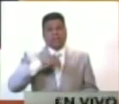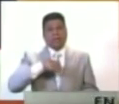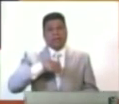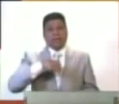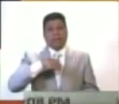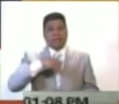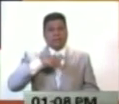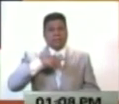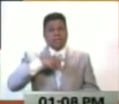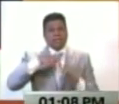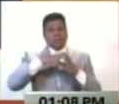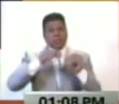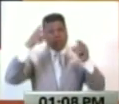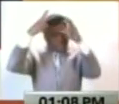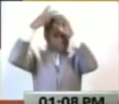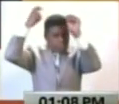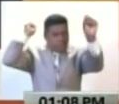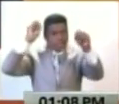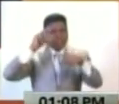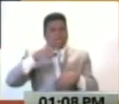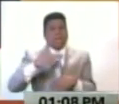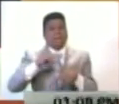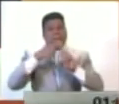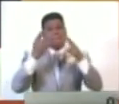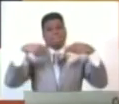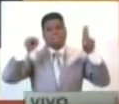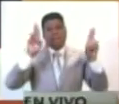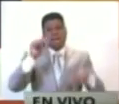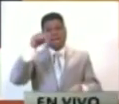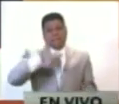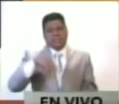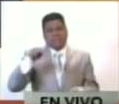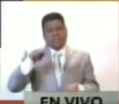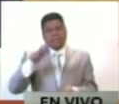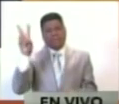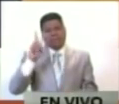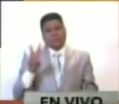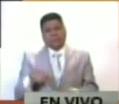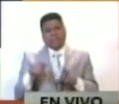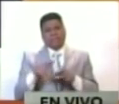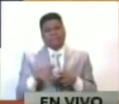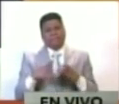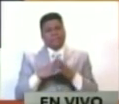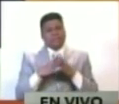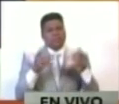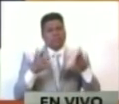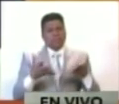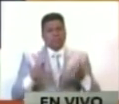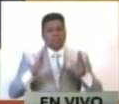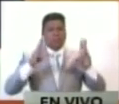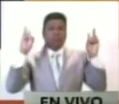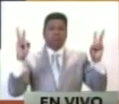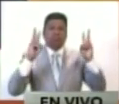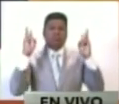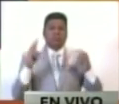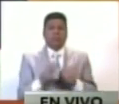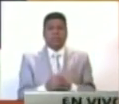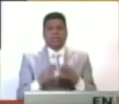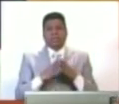página más en la historia de su diplomacia de triunfo, de una diplomacia que lleva al mayor nivel